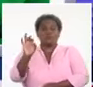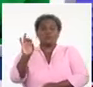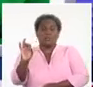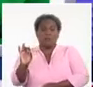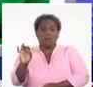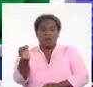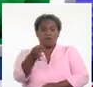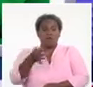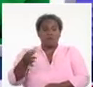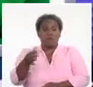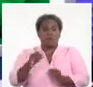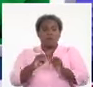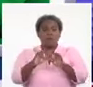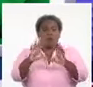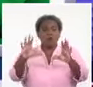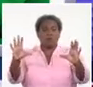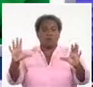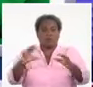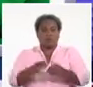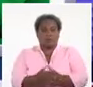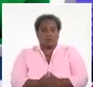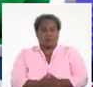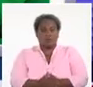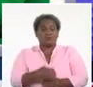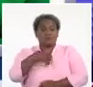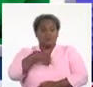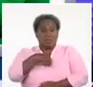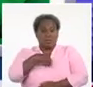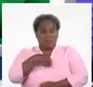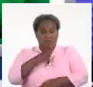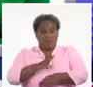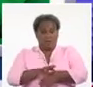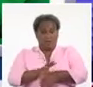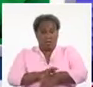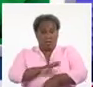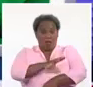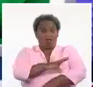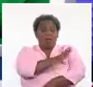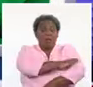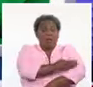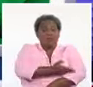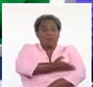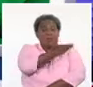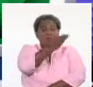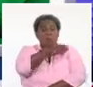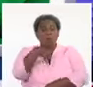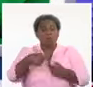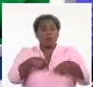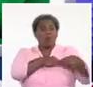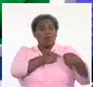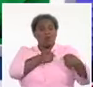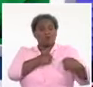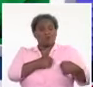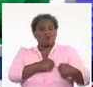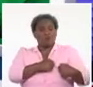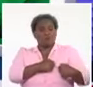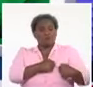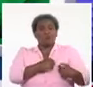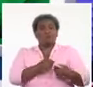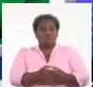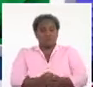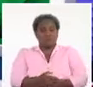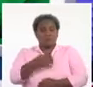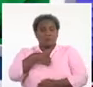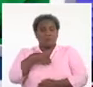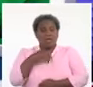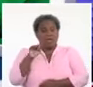municipio de Madruga, hipertensión arterial, cardiopatía isquémica y un cierto grado de